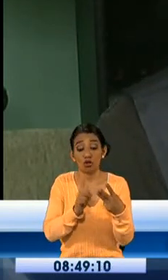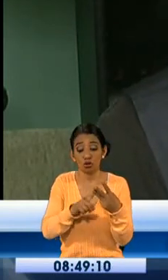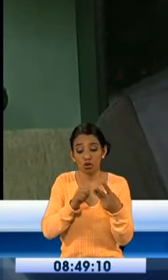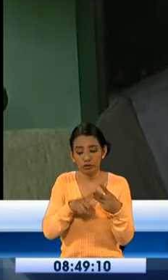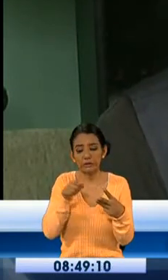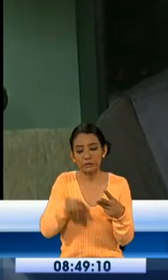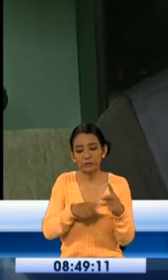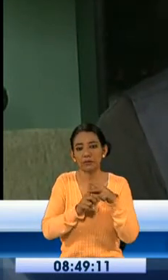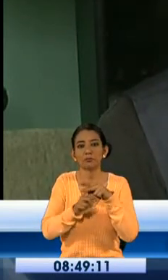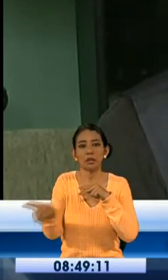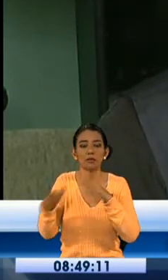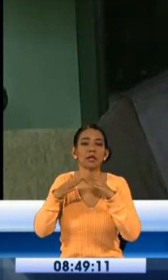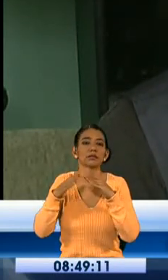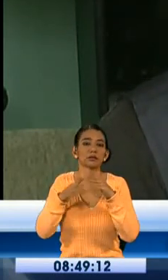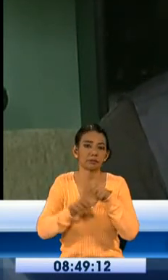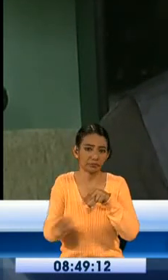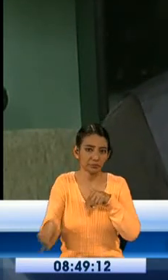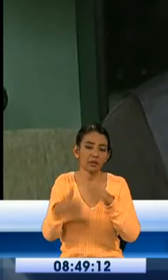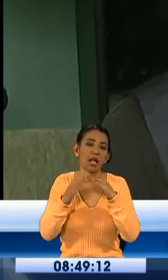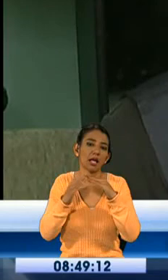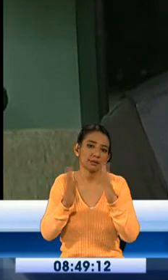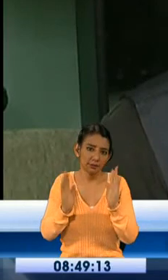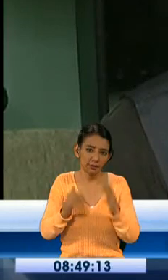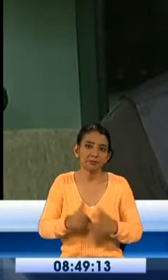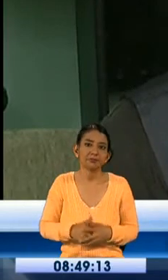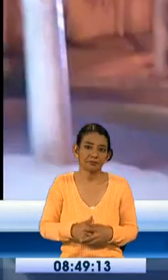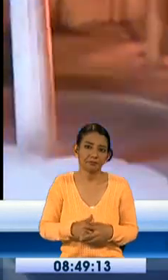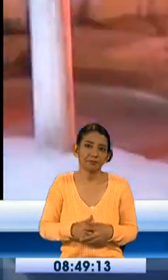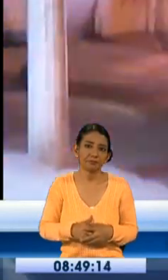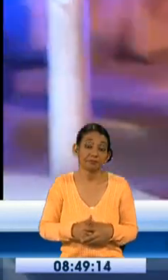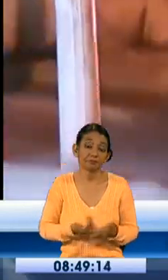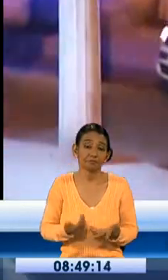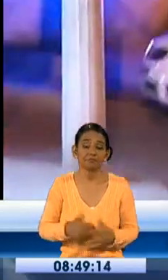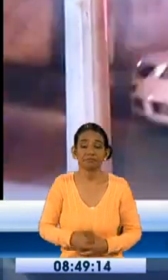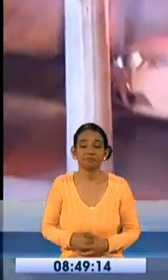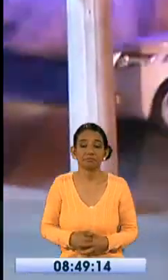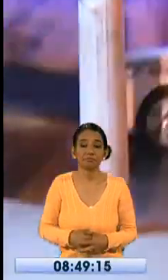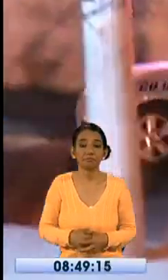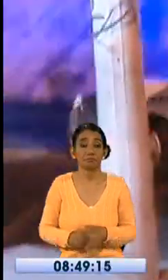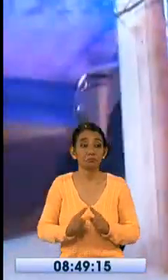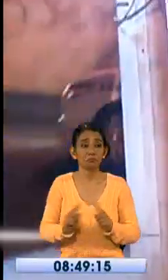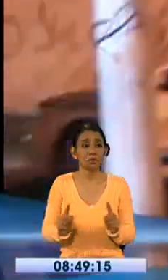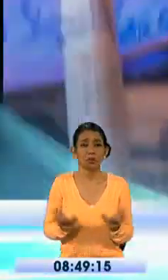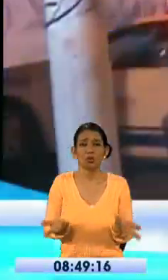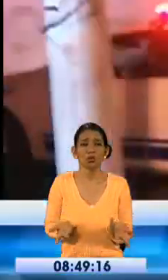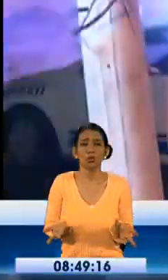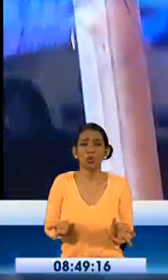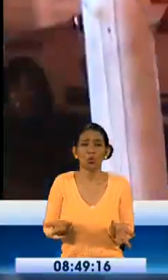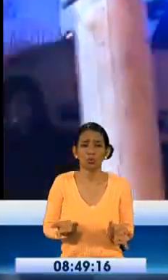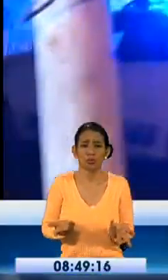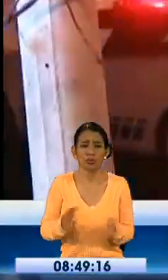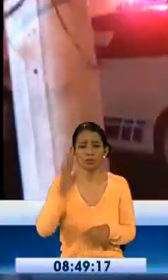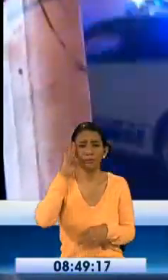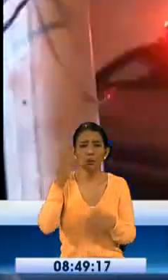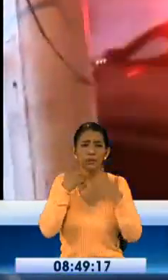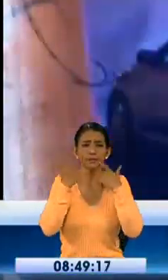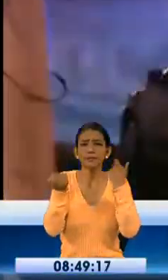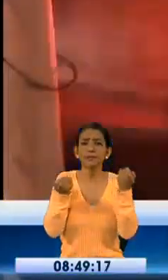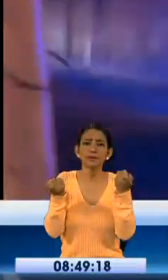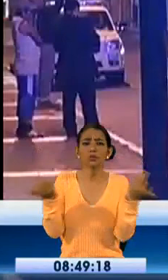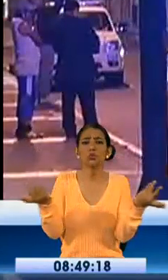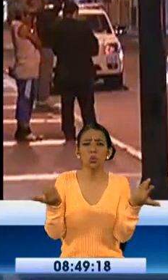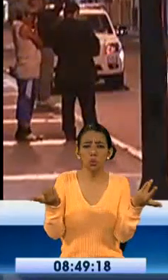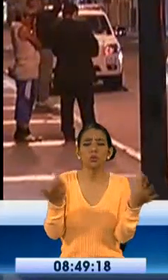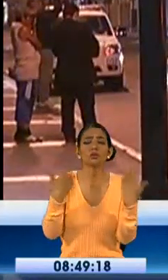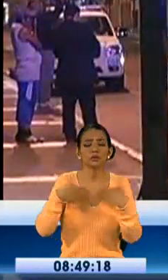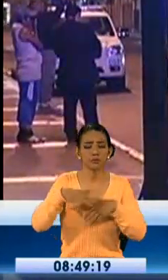casos también indicaban que tenían problemas en sus domicilios. Pero ¿en dónde se ejecutan estas acciones de control? Según